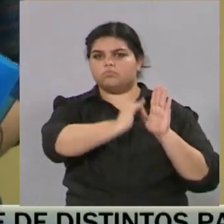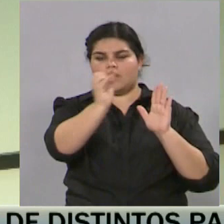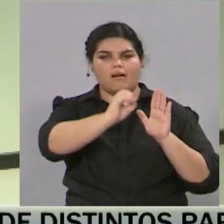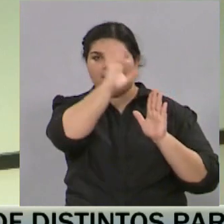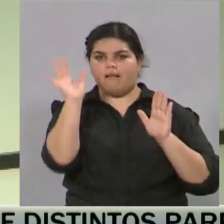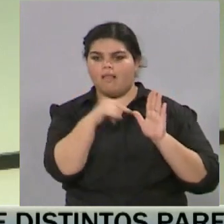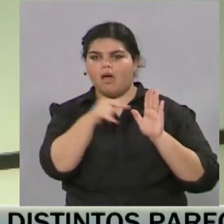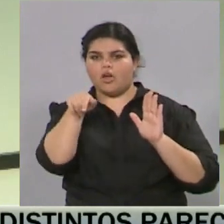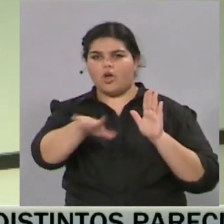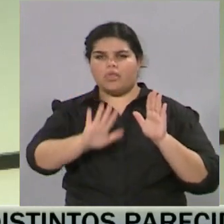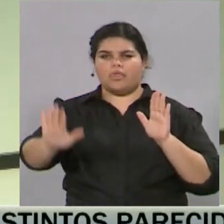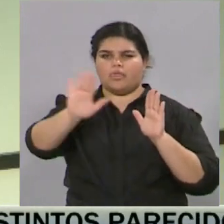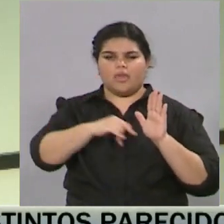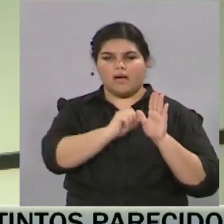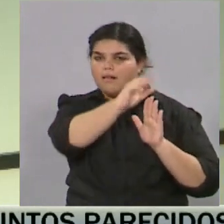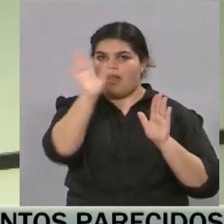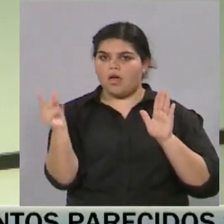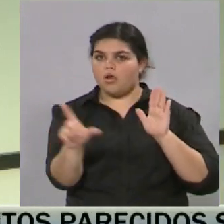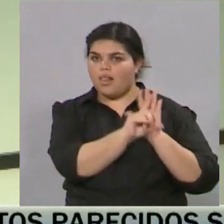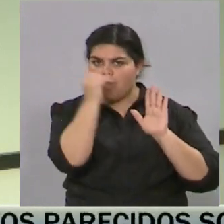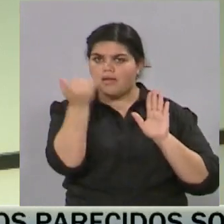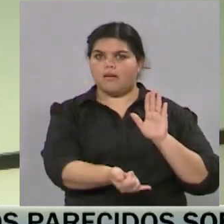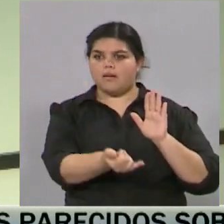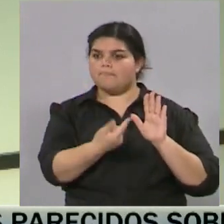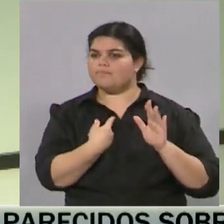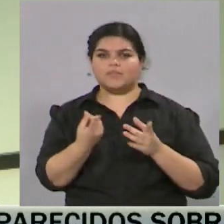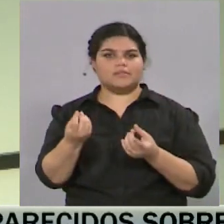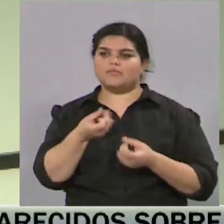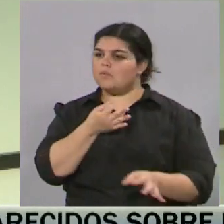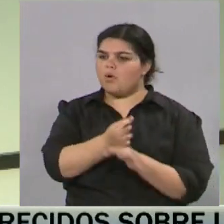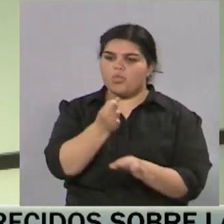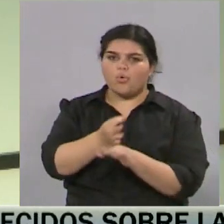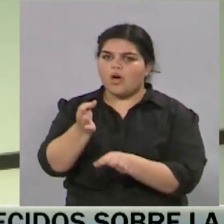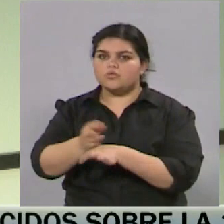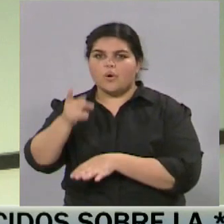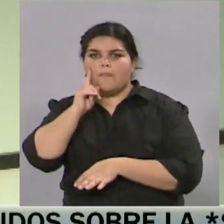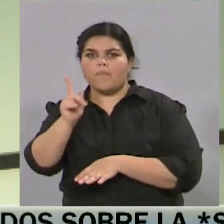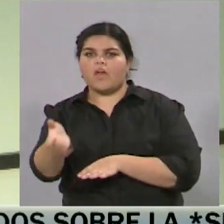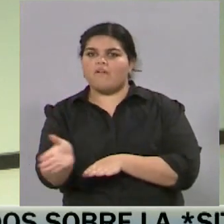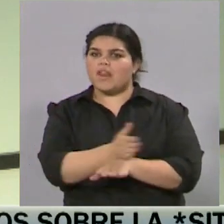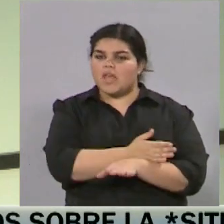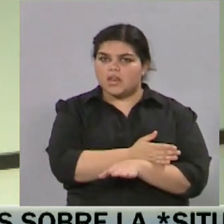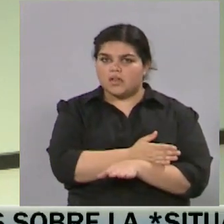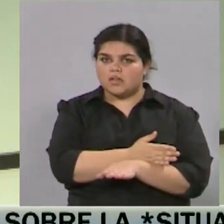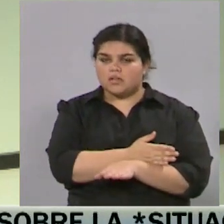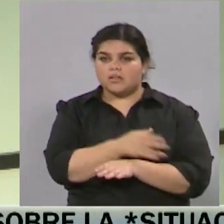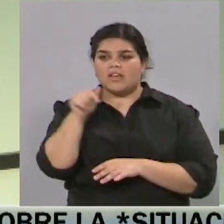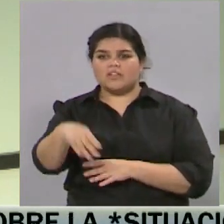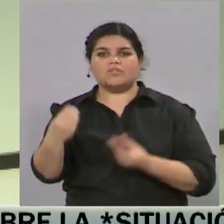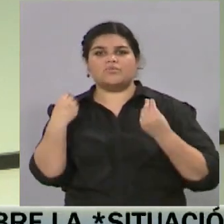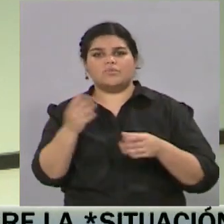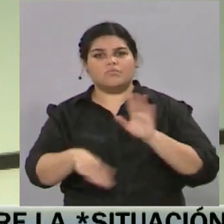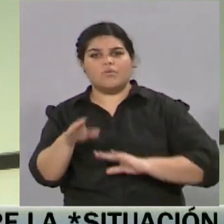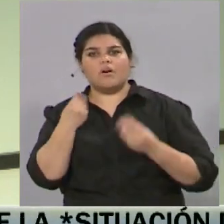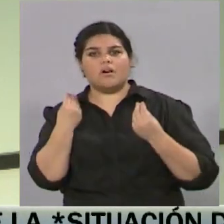de esto, pero nosotros necesitamos hacer educación y prevención, y eso se hace en el marco de las